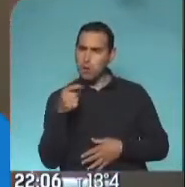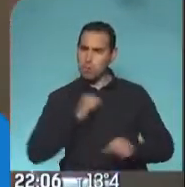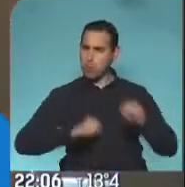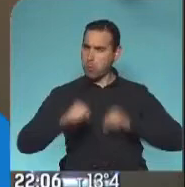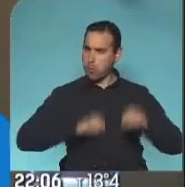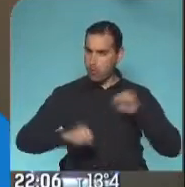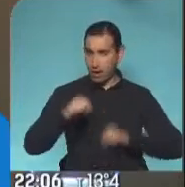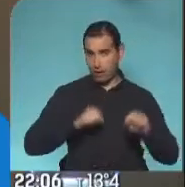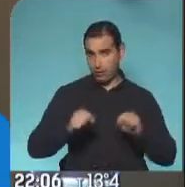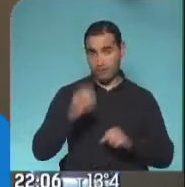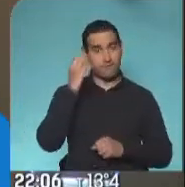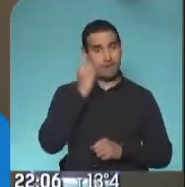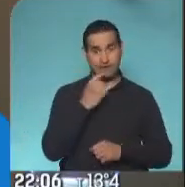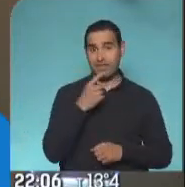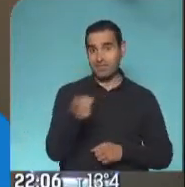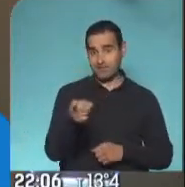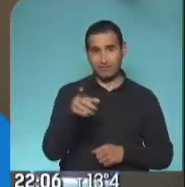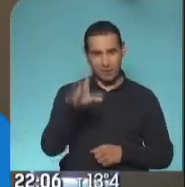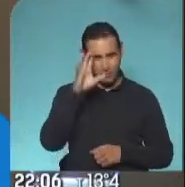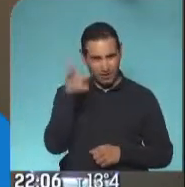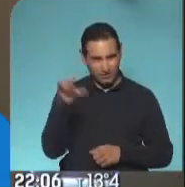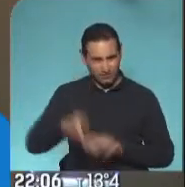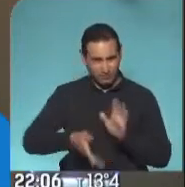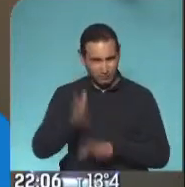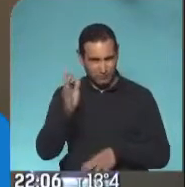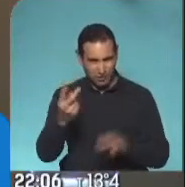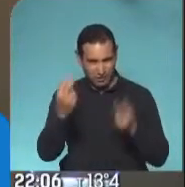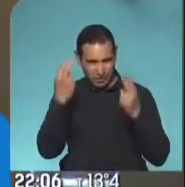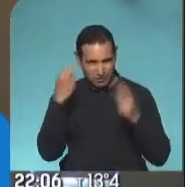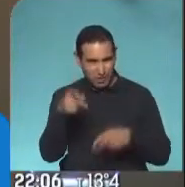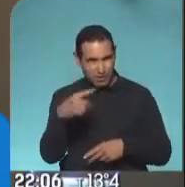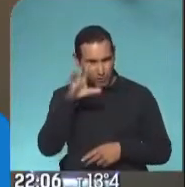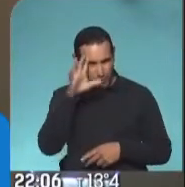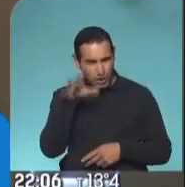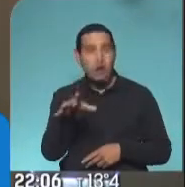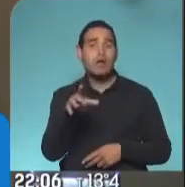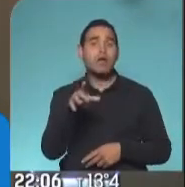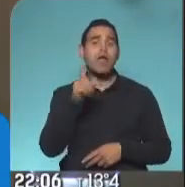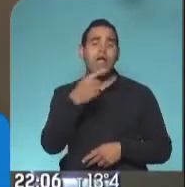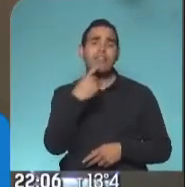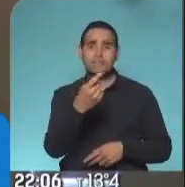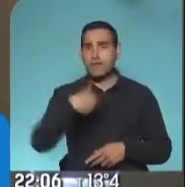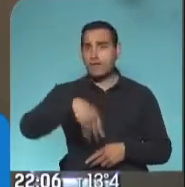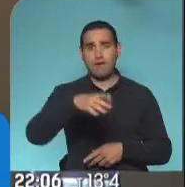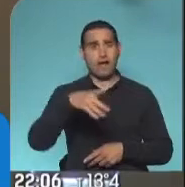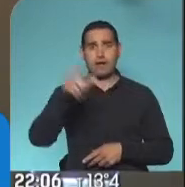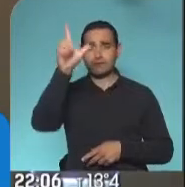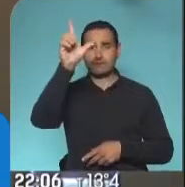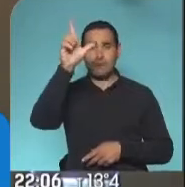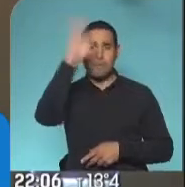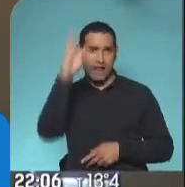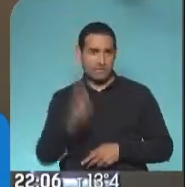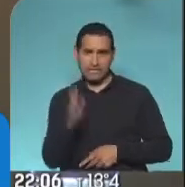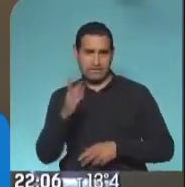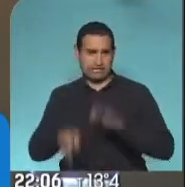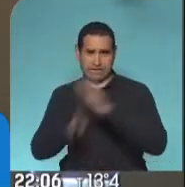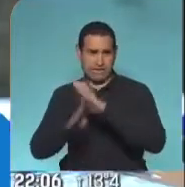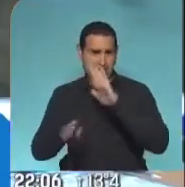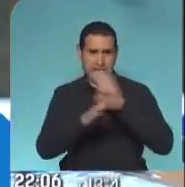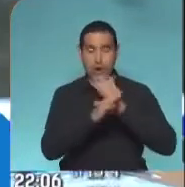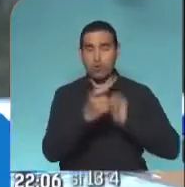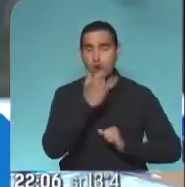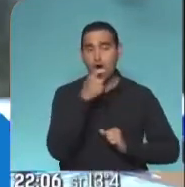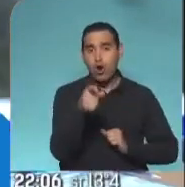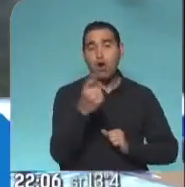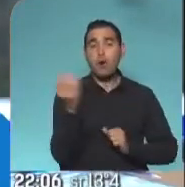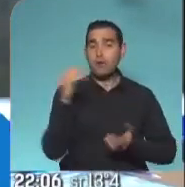canciller francés y se fue a cortar el pelo, no sé si te acordás de aquel episodio. Cierto. Dijo que iba a limpiar al país de los rojos, fue muy agresivo en relación a